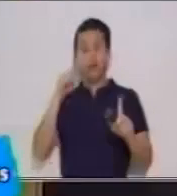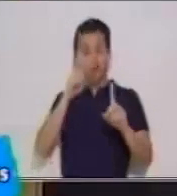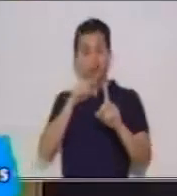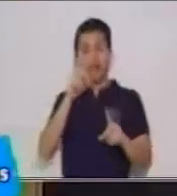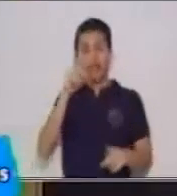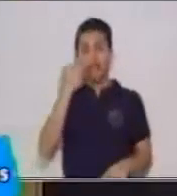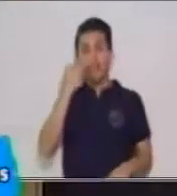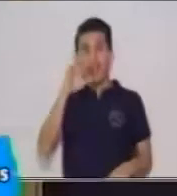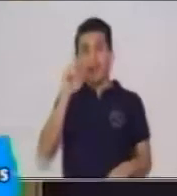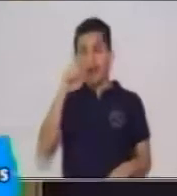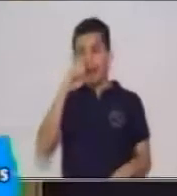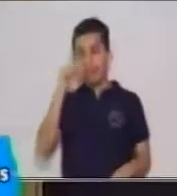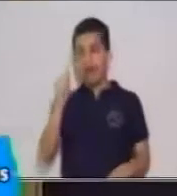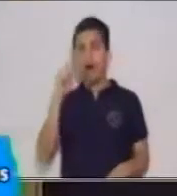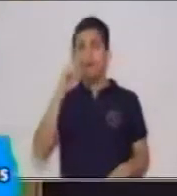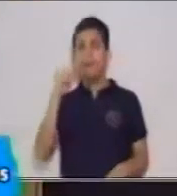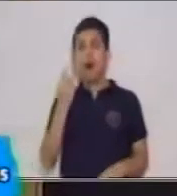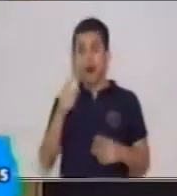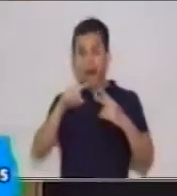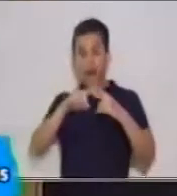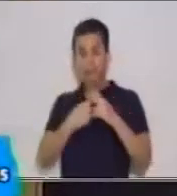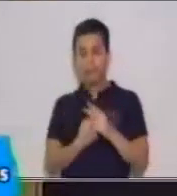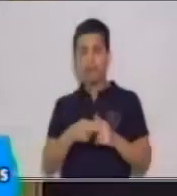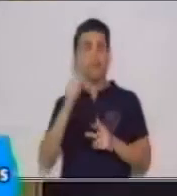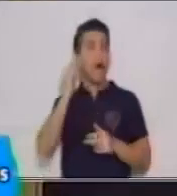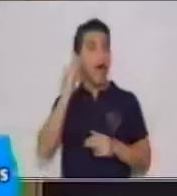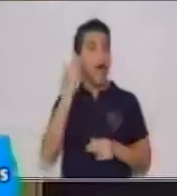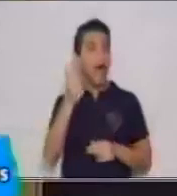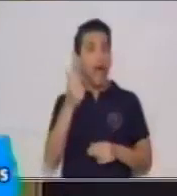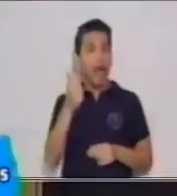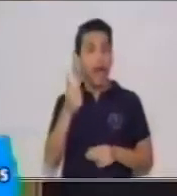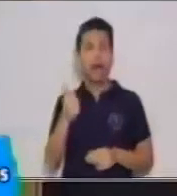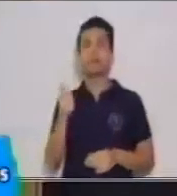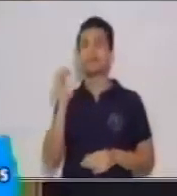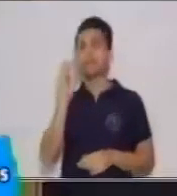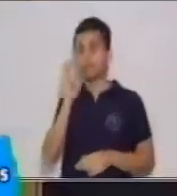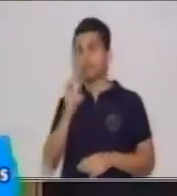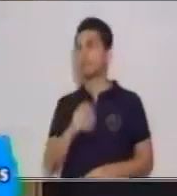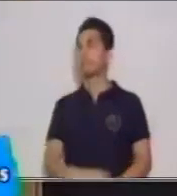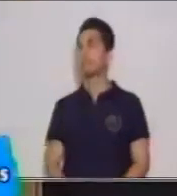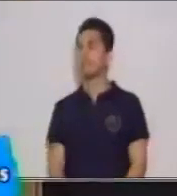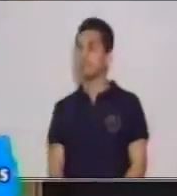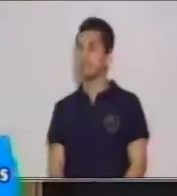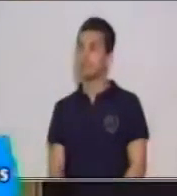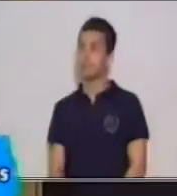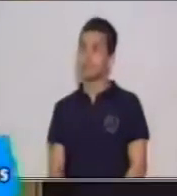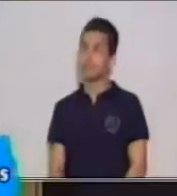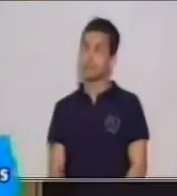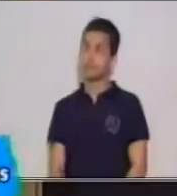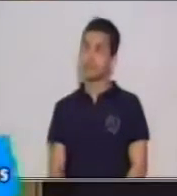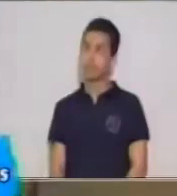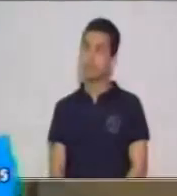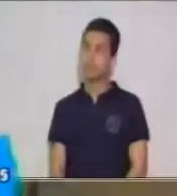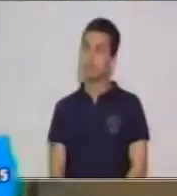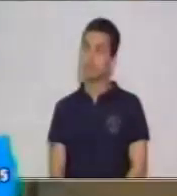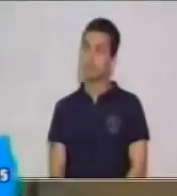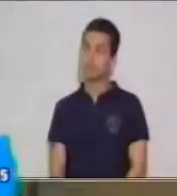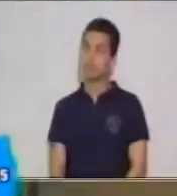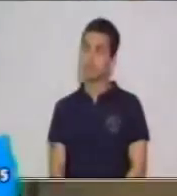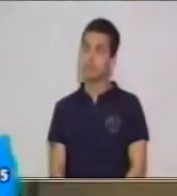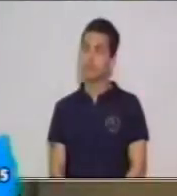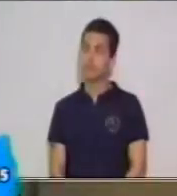inicia con la sílaba ga. Muy bien. Ahora vamos a